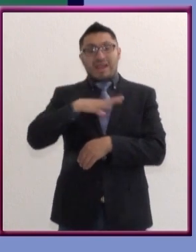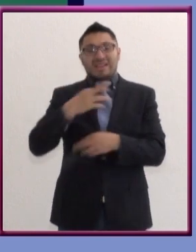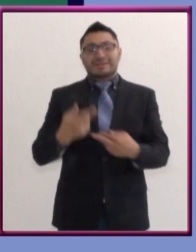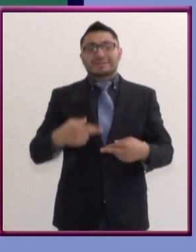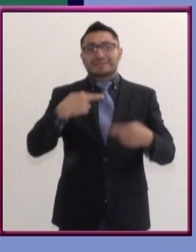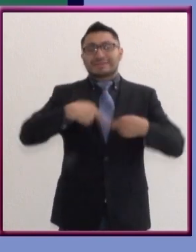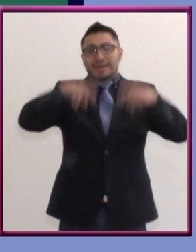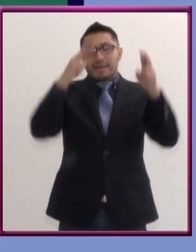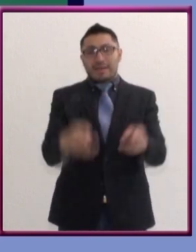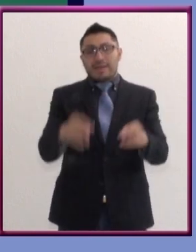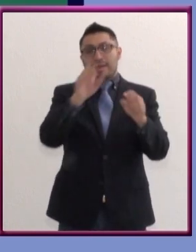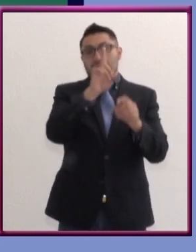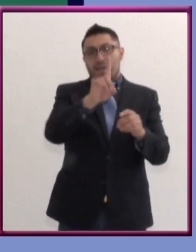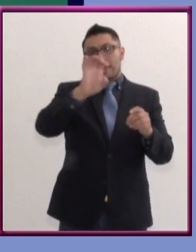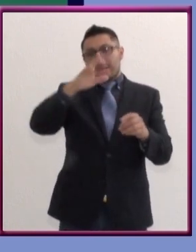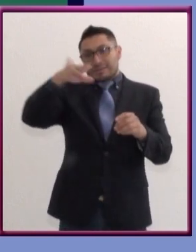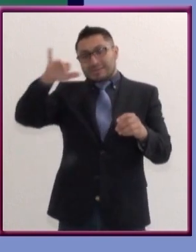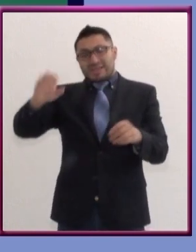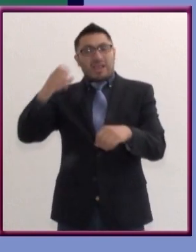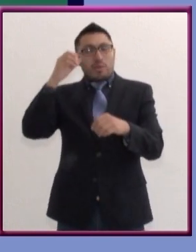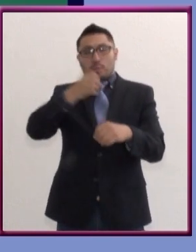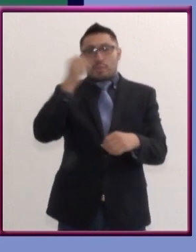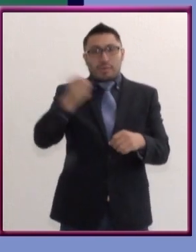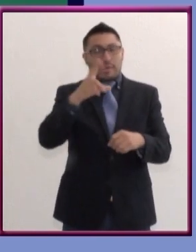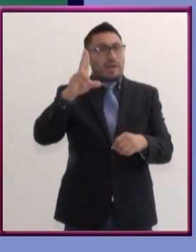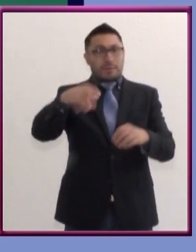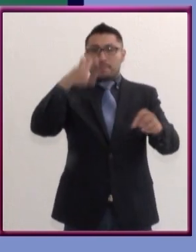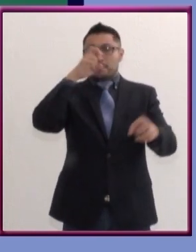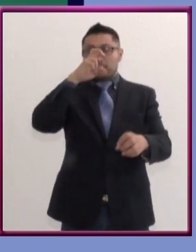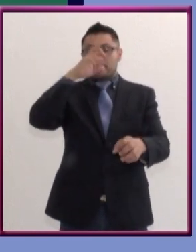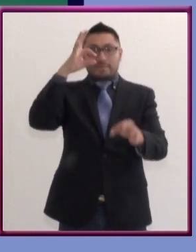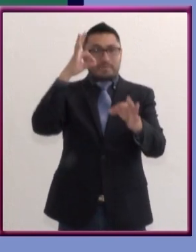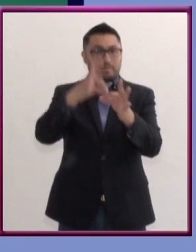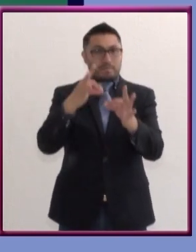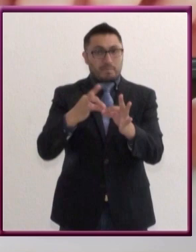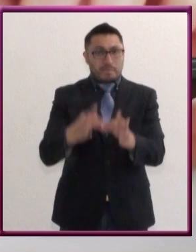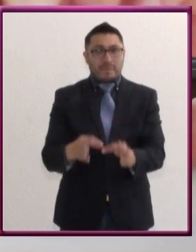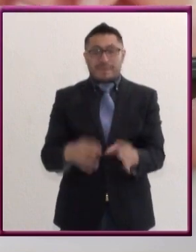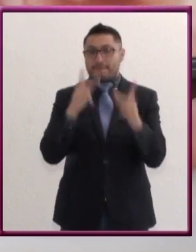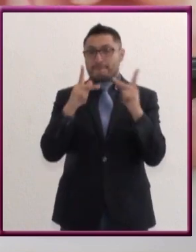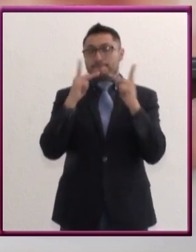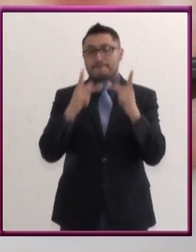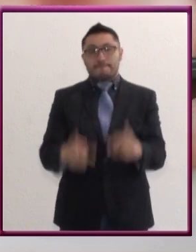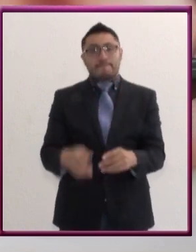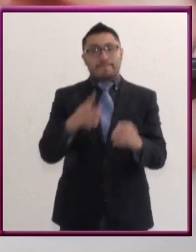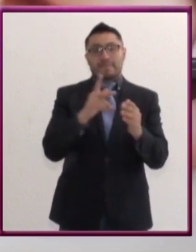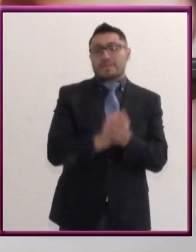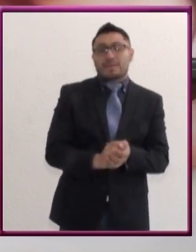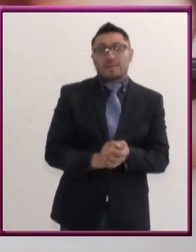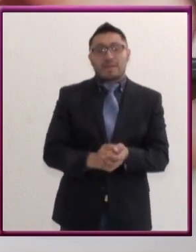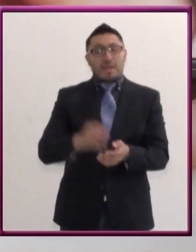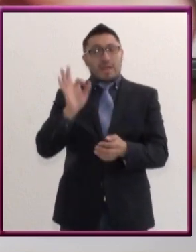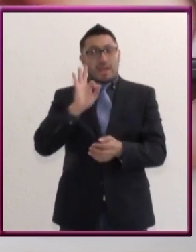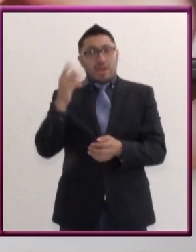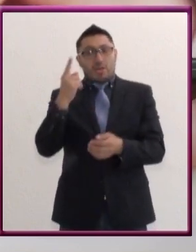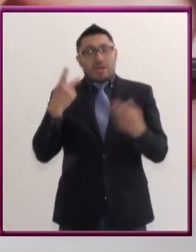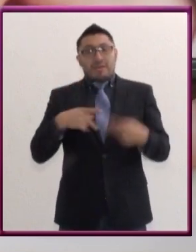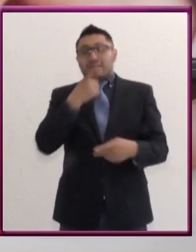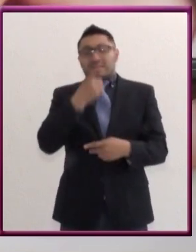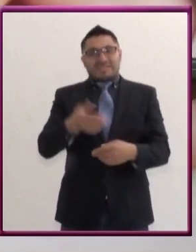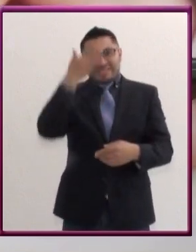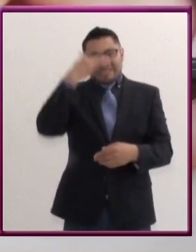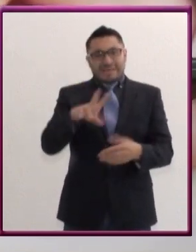expresión decimal es infinita. Además, no es exacta ni periódica, así que cuando alguien presuma que sabe el